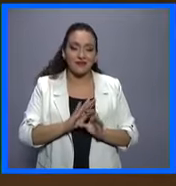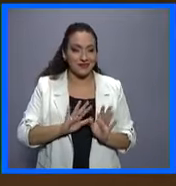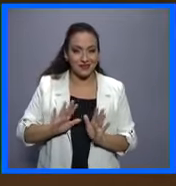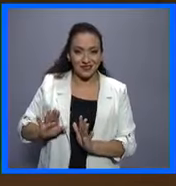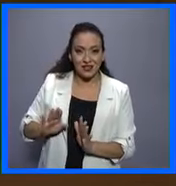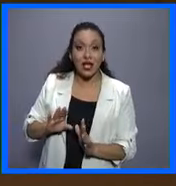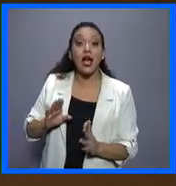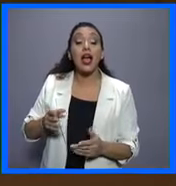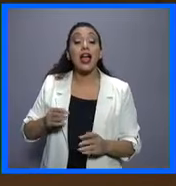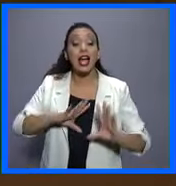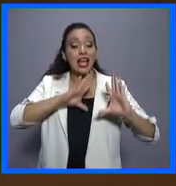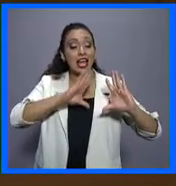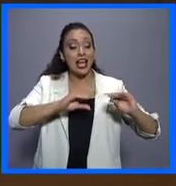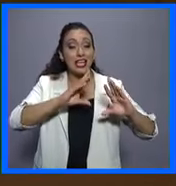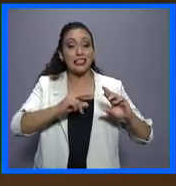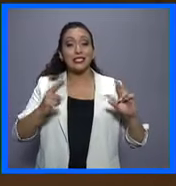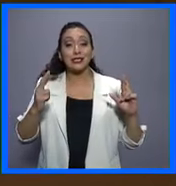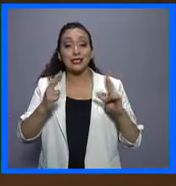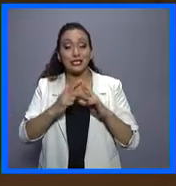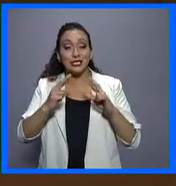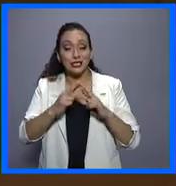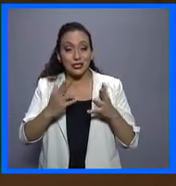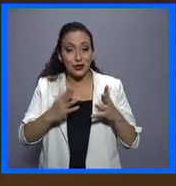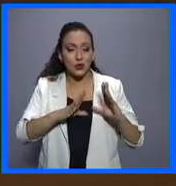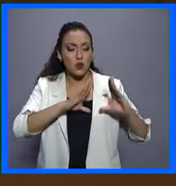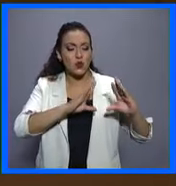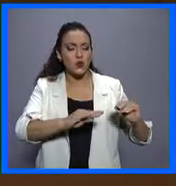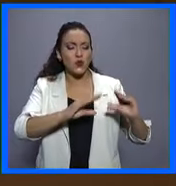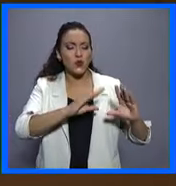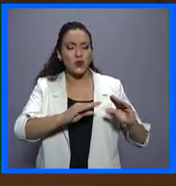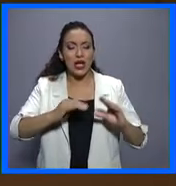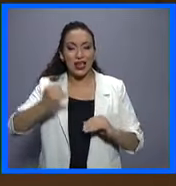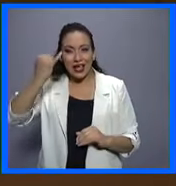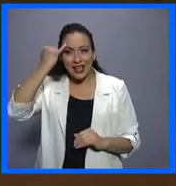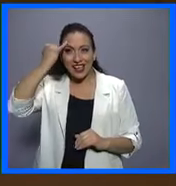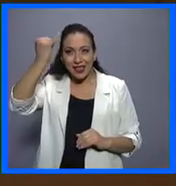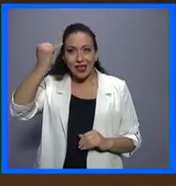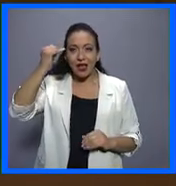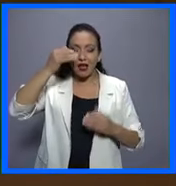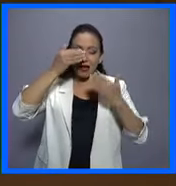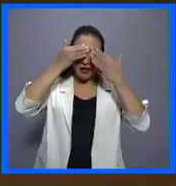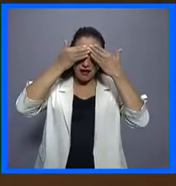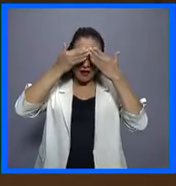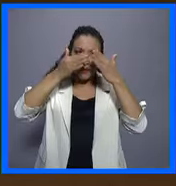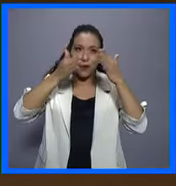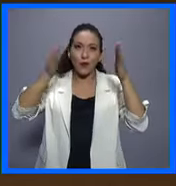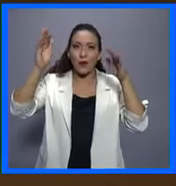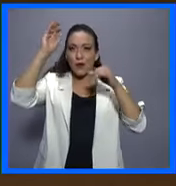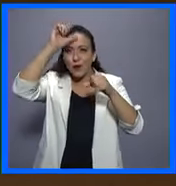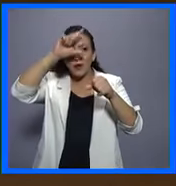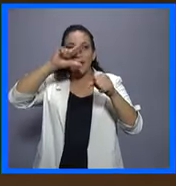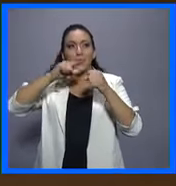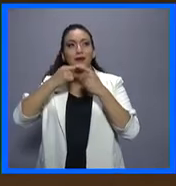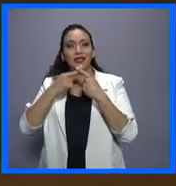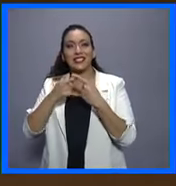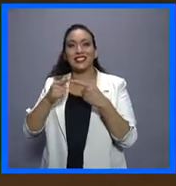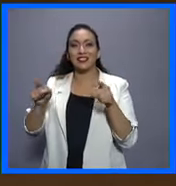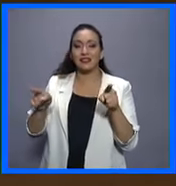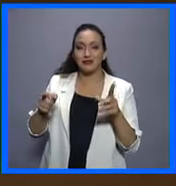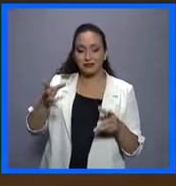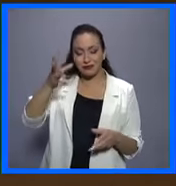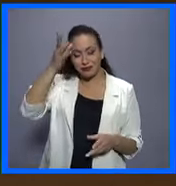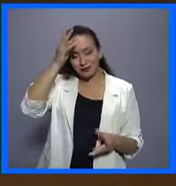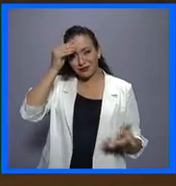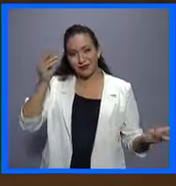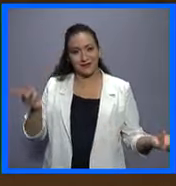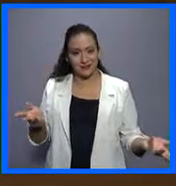más importante, la que configura una ideología, una cultura realmente,